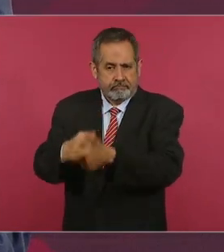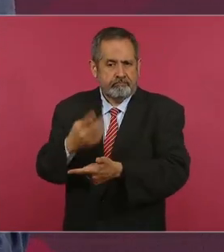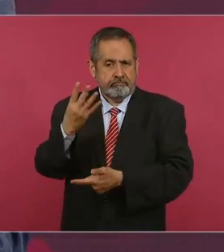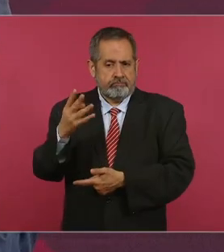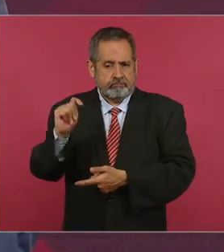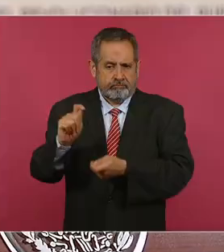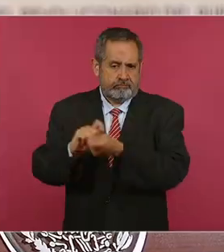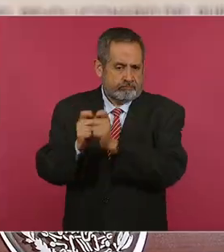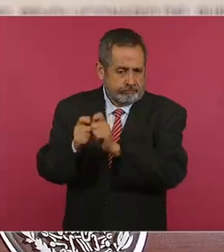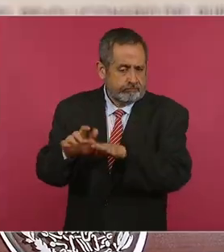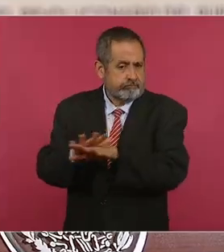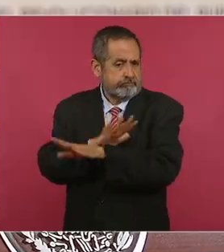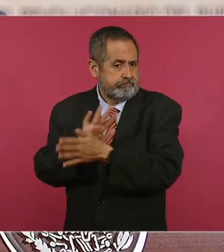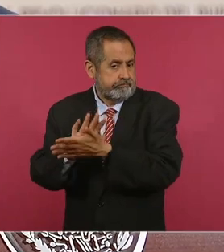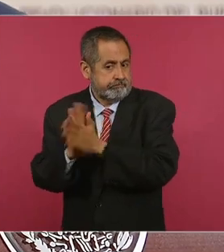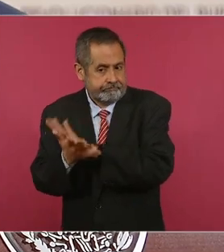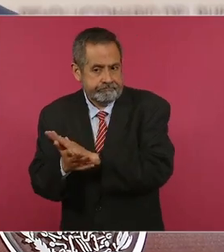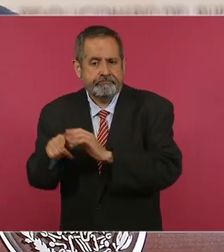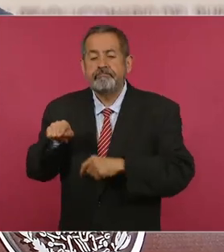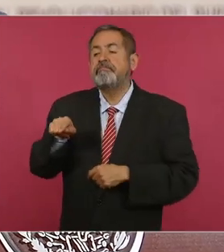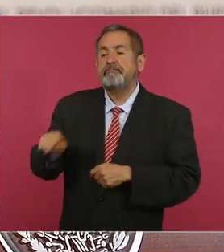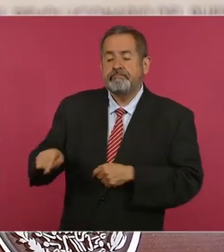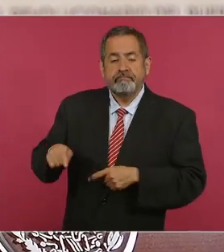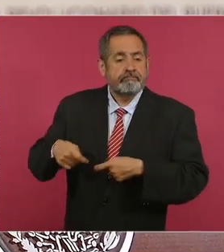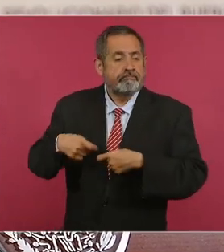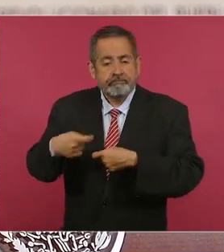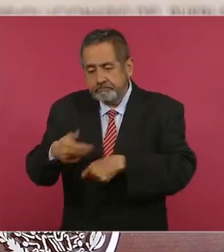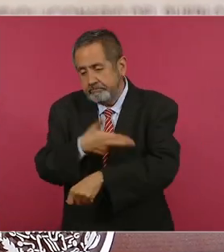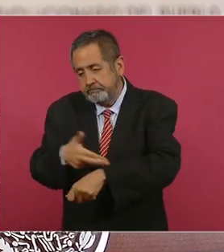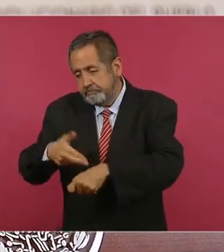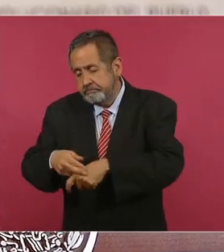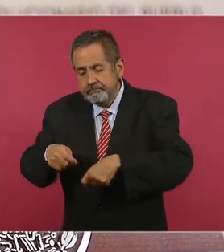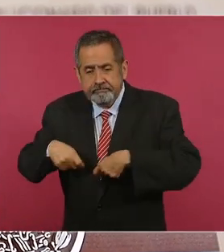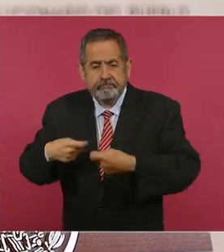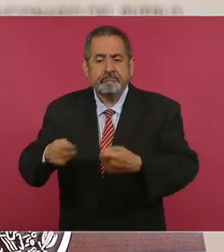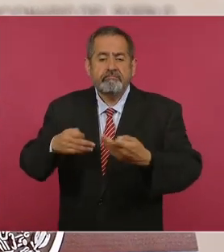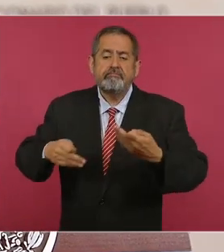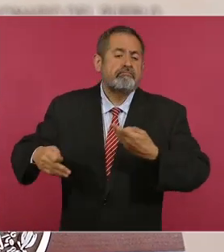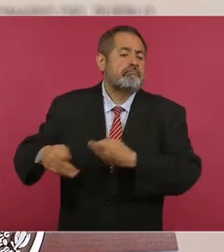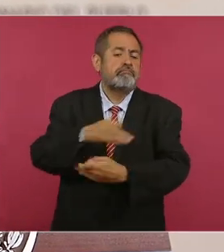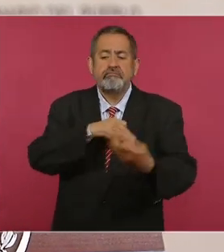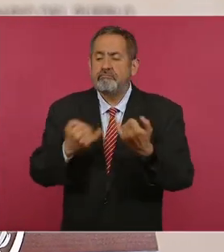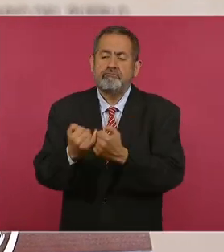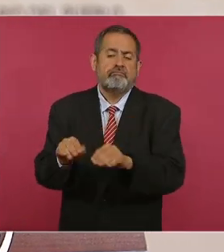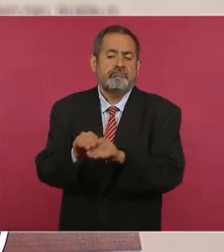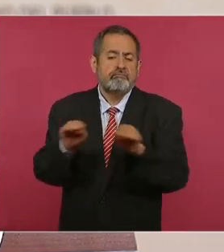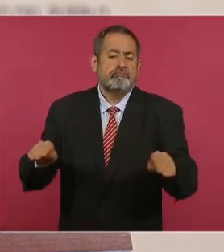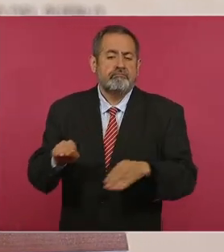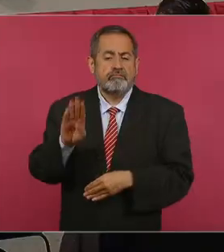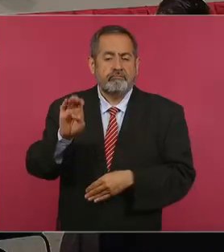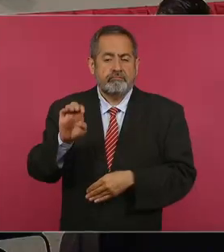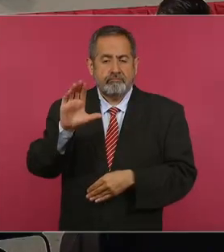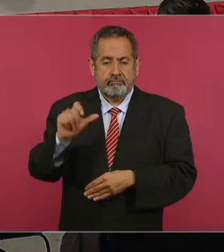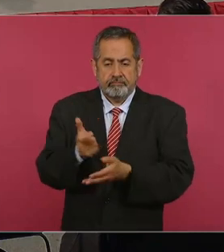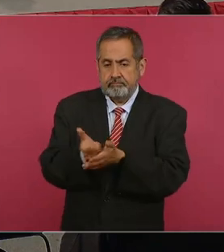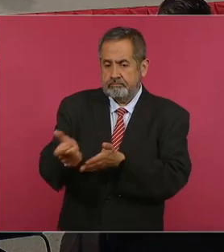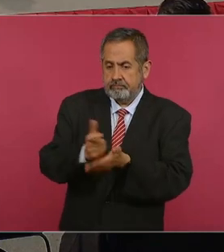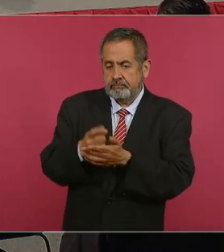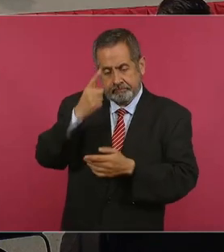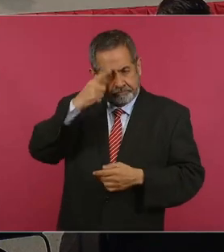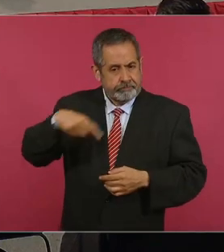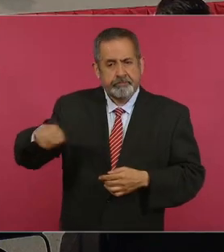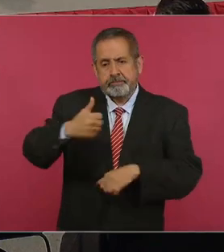va a ser universal la beca para nivel básico. Pero sí